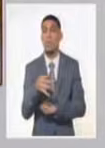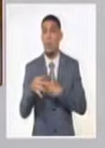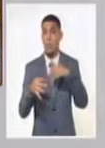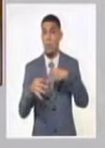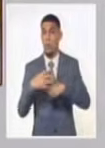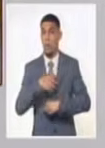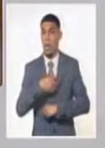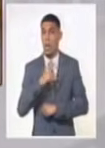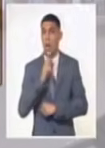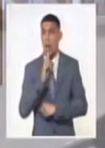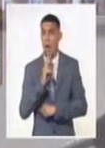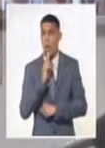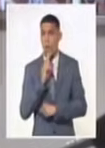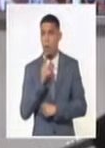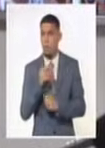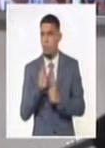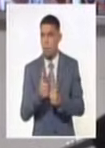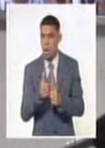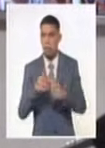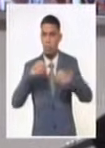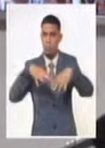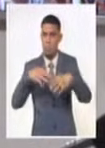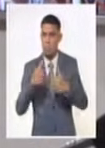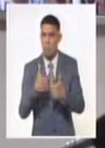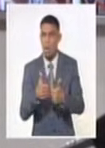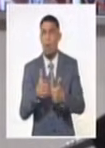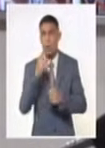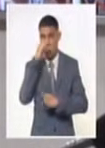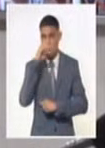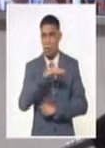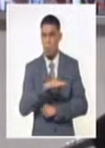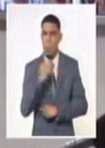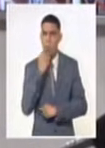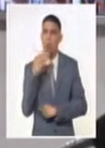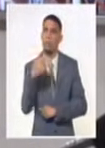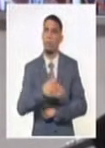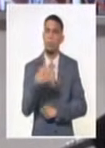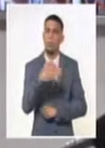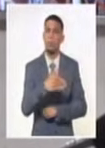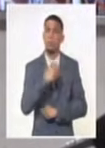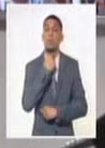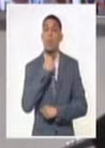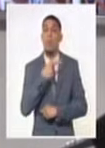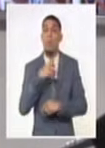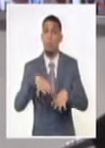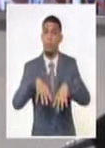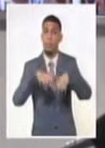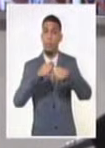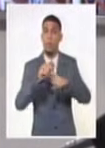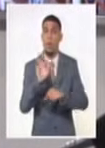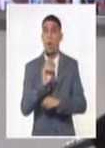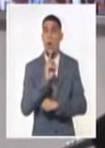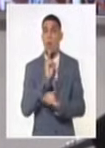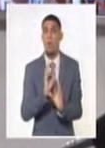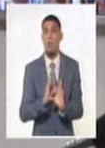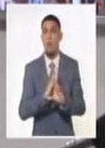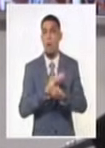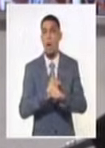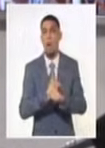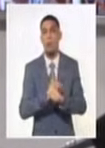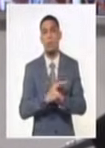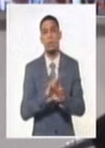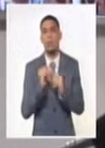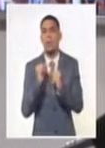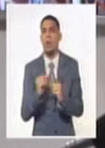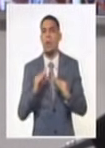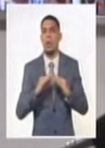se está priorizando sobre todo, y es algo que sí es un principio importantísimo a fortalecer en esta etapa, poder atender a los niños